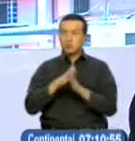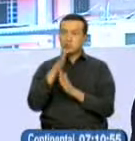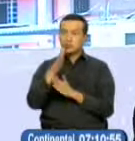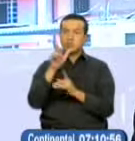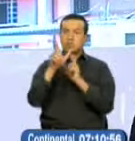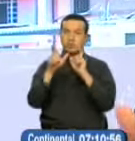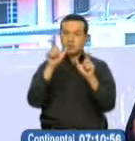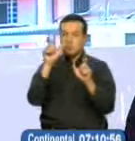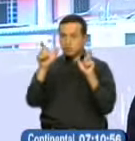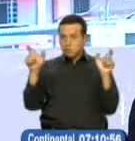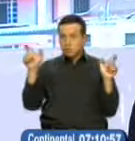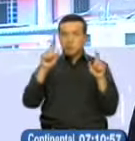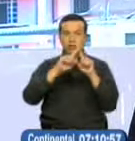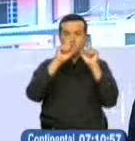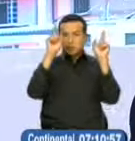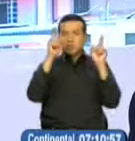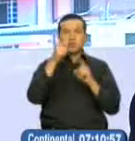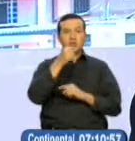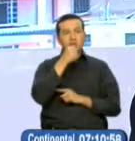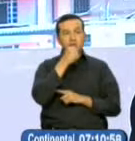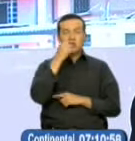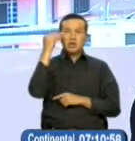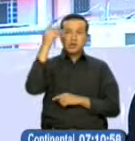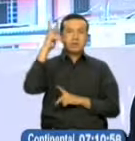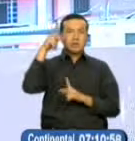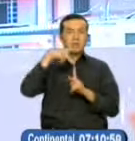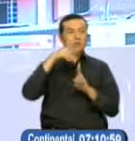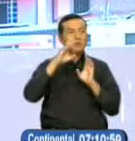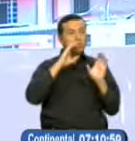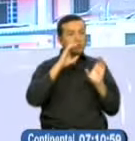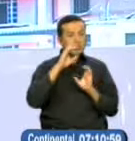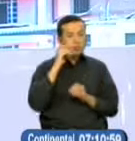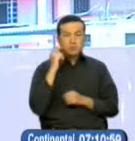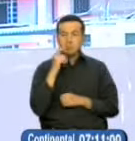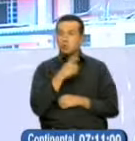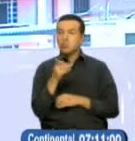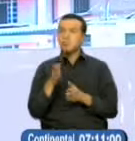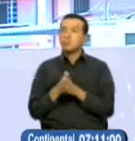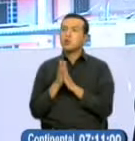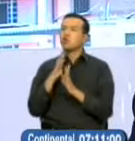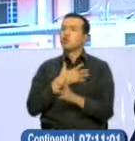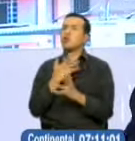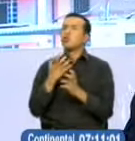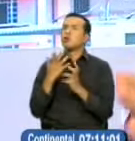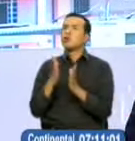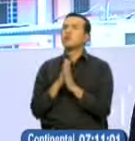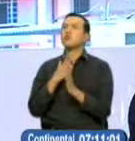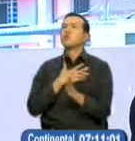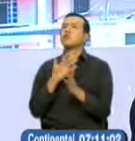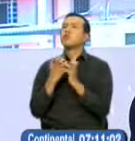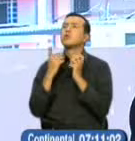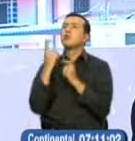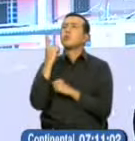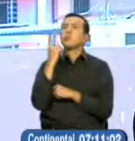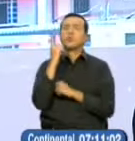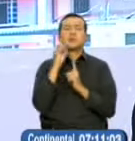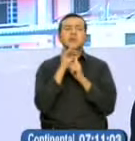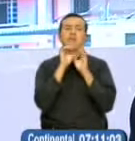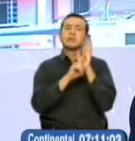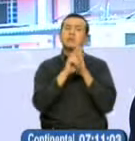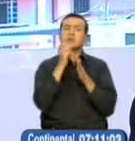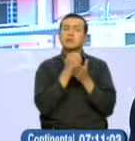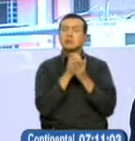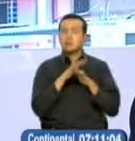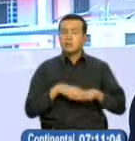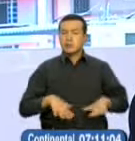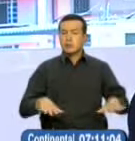con diferentes cámaras, incluso alcaldes, prefectos, etcétera, y todos piden una sede. Y todos dicen, no, queremos una zona especial de desarrollo económico, pero a